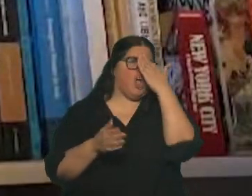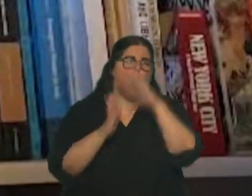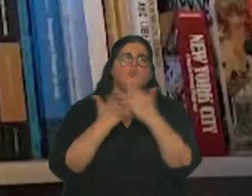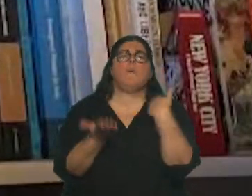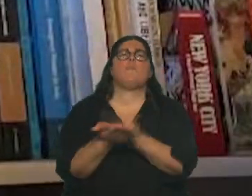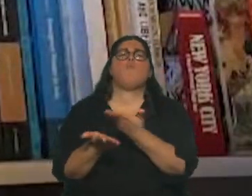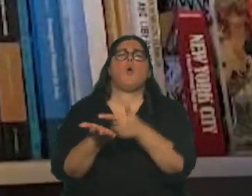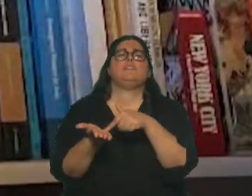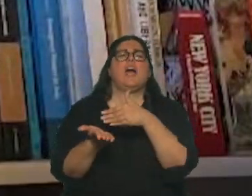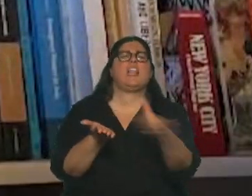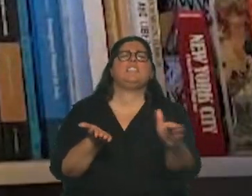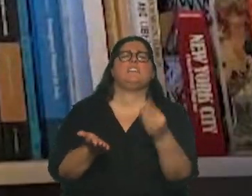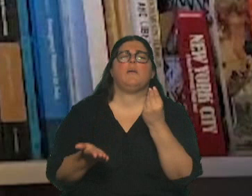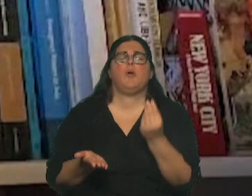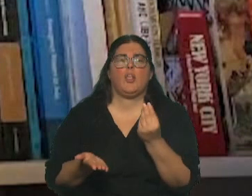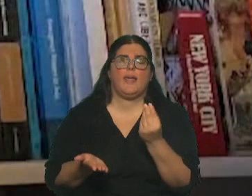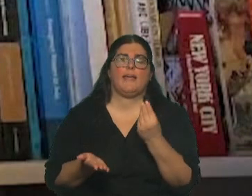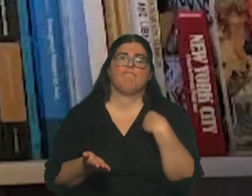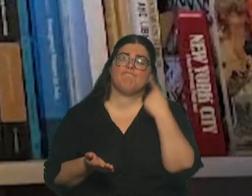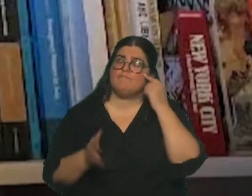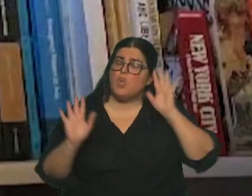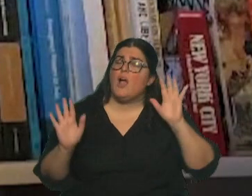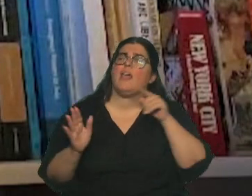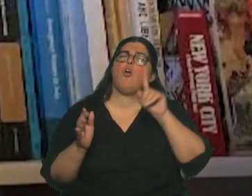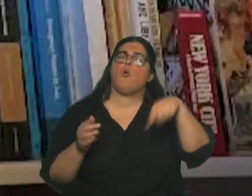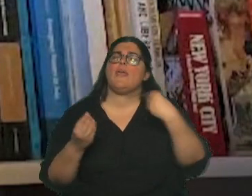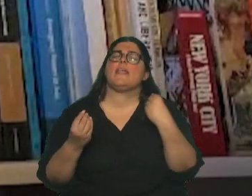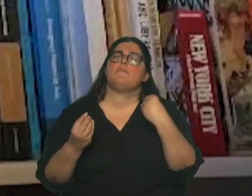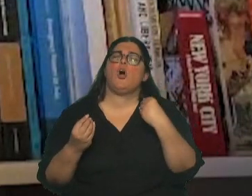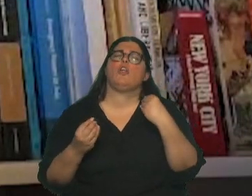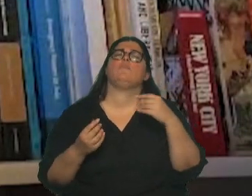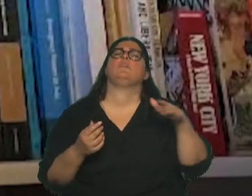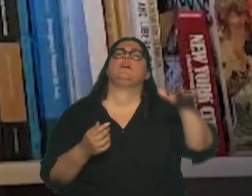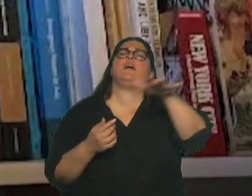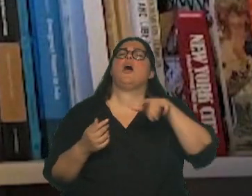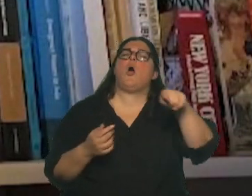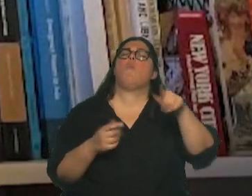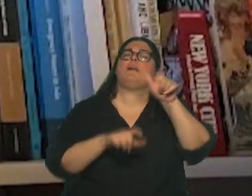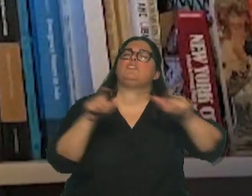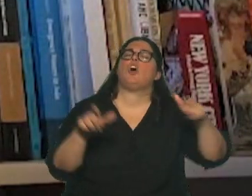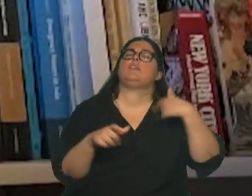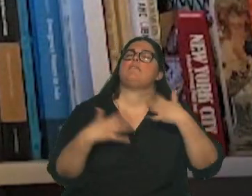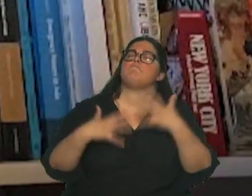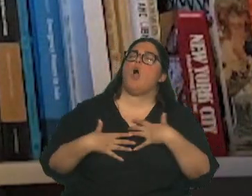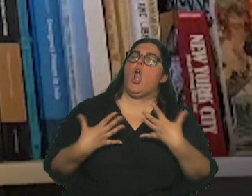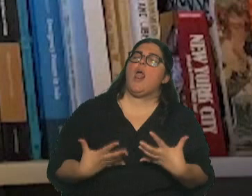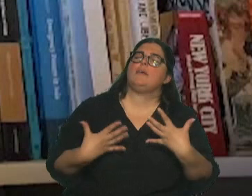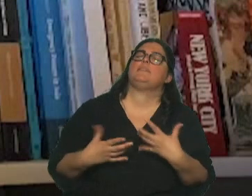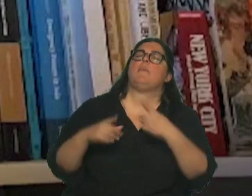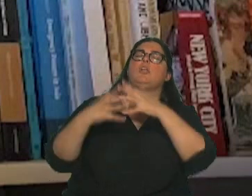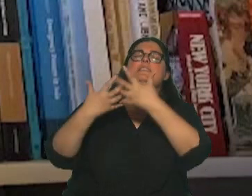constitucional? Yo pienso que por una parte puede haber algo de molestia con el sistema político, este voto destituyente o